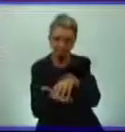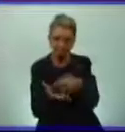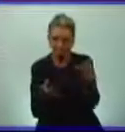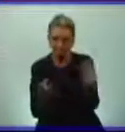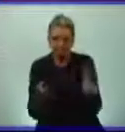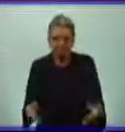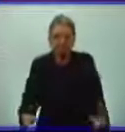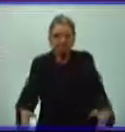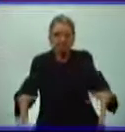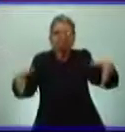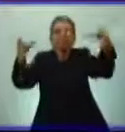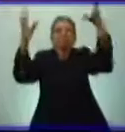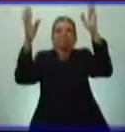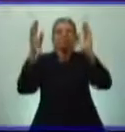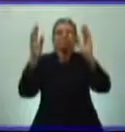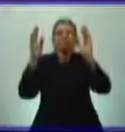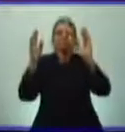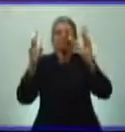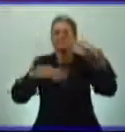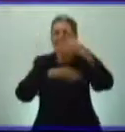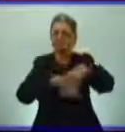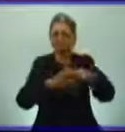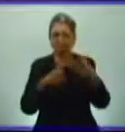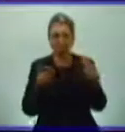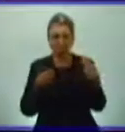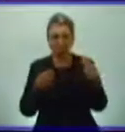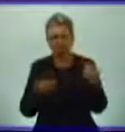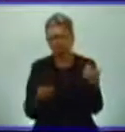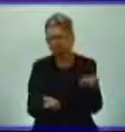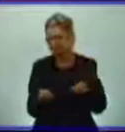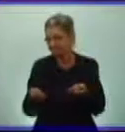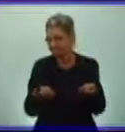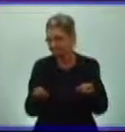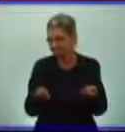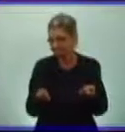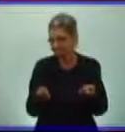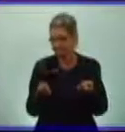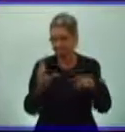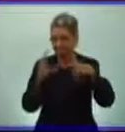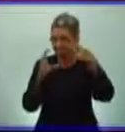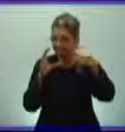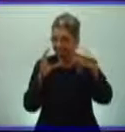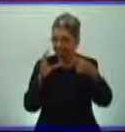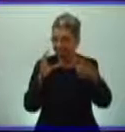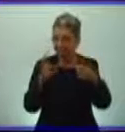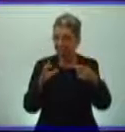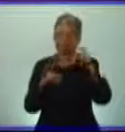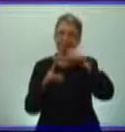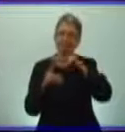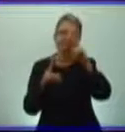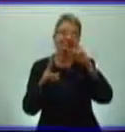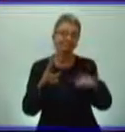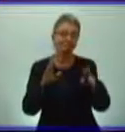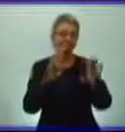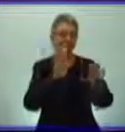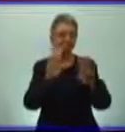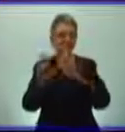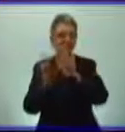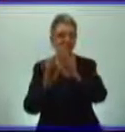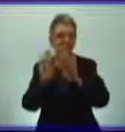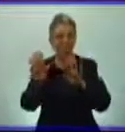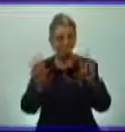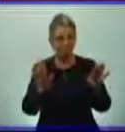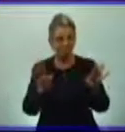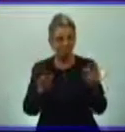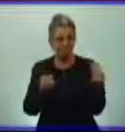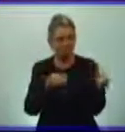edificios, calles con mucho tránsito, cines, teatros, museos. En cambio, en